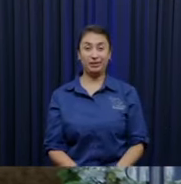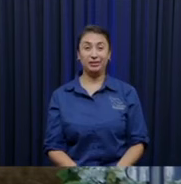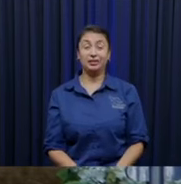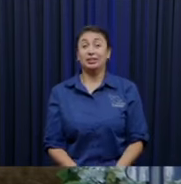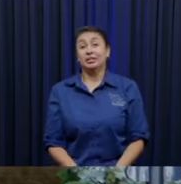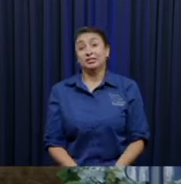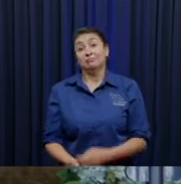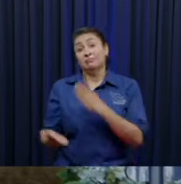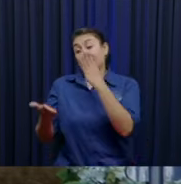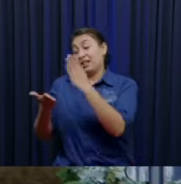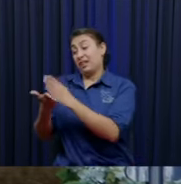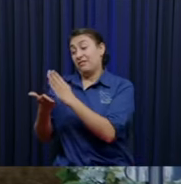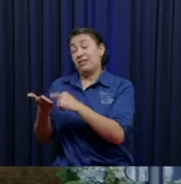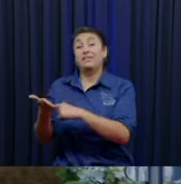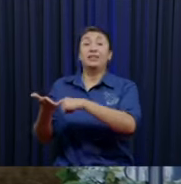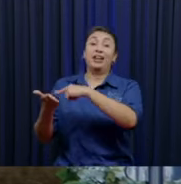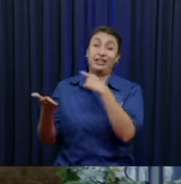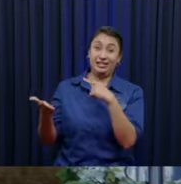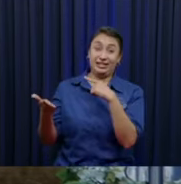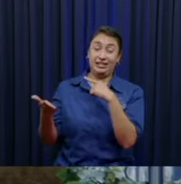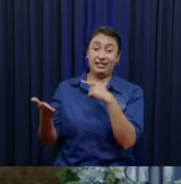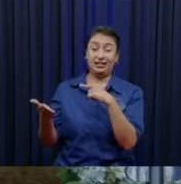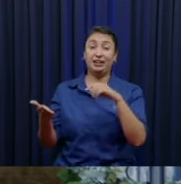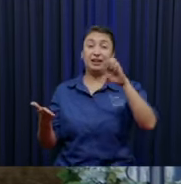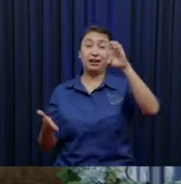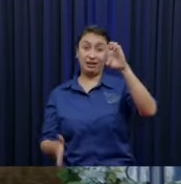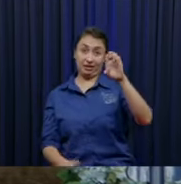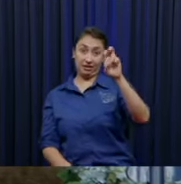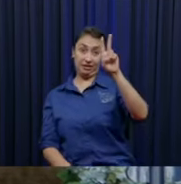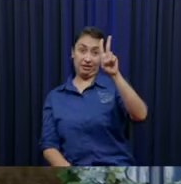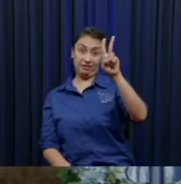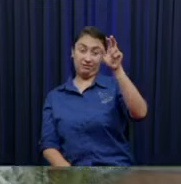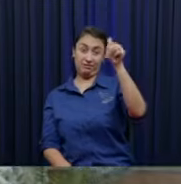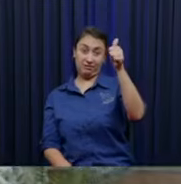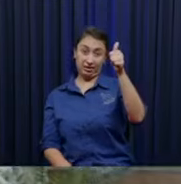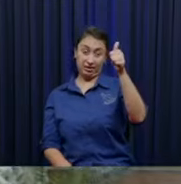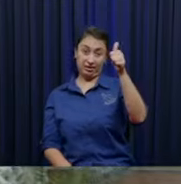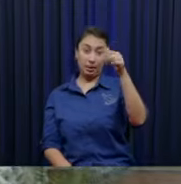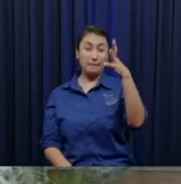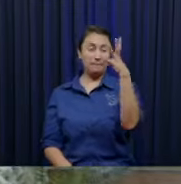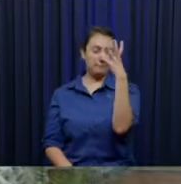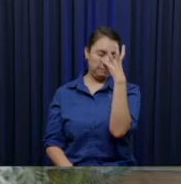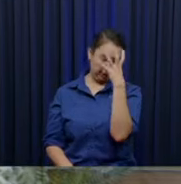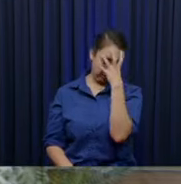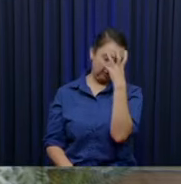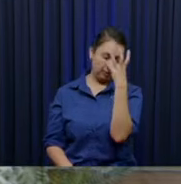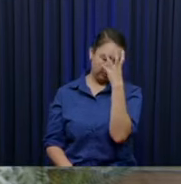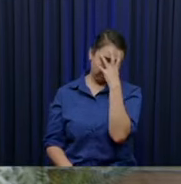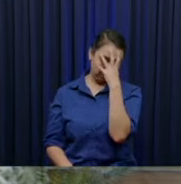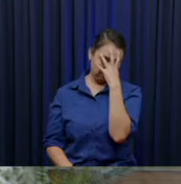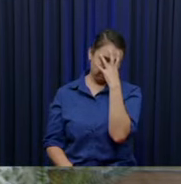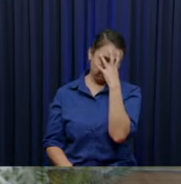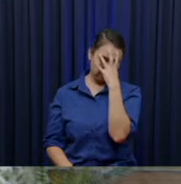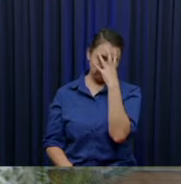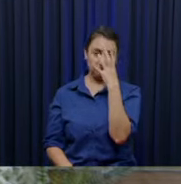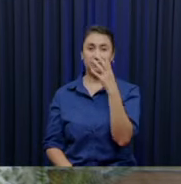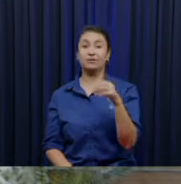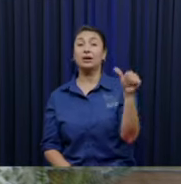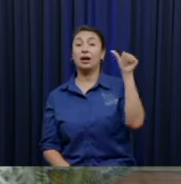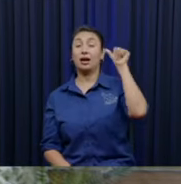Pero se salvará engendrando hijos. Eso tiene que ser explicado, porque nadie se puede salvar por obras, mucho menos teniendo